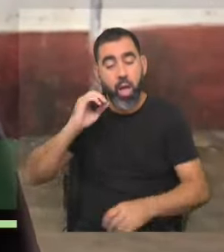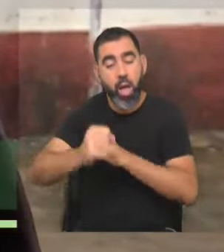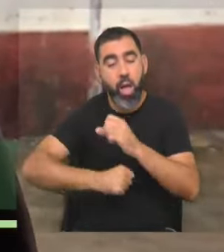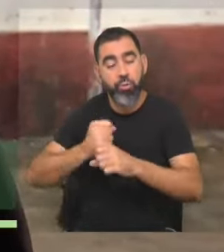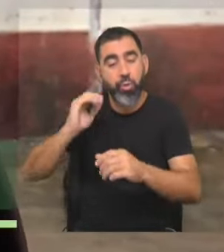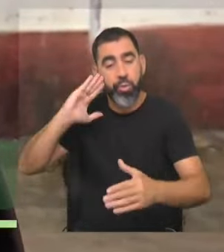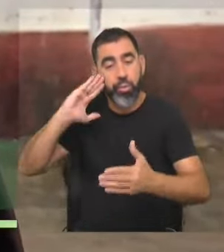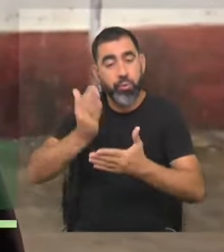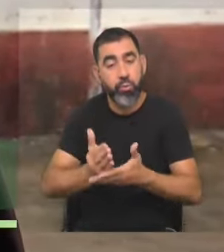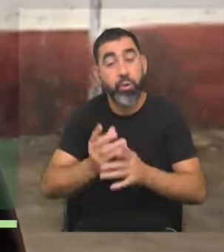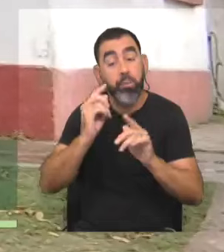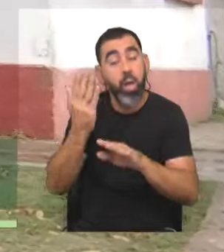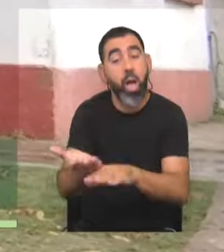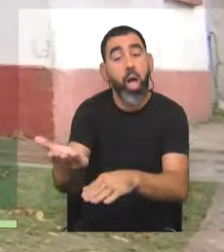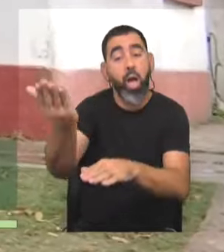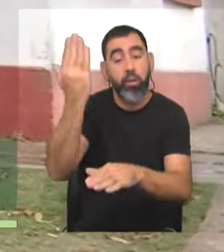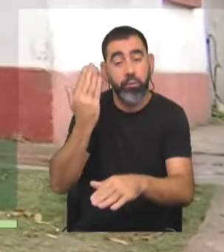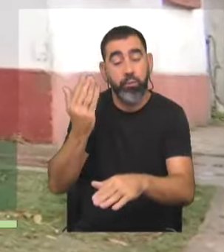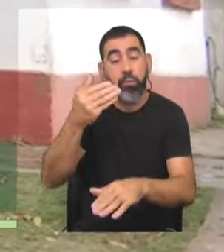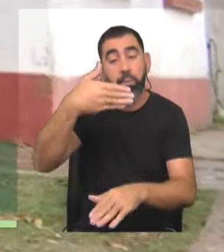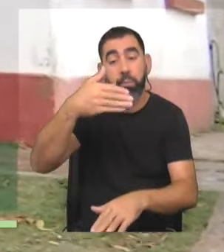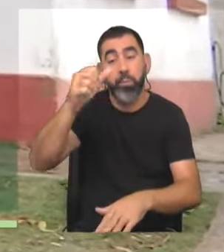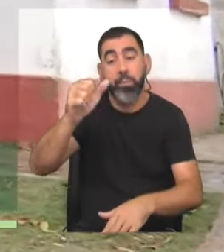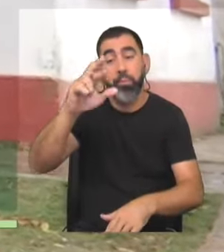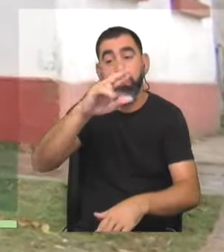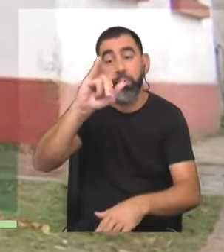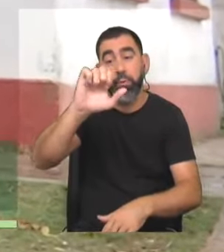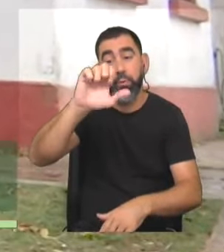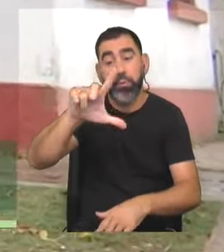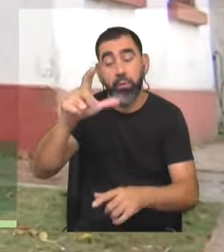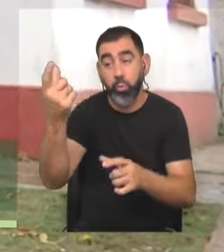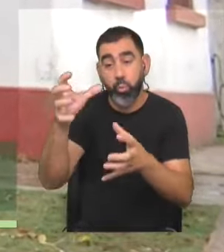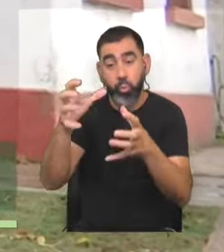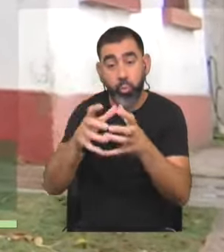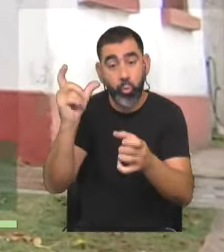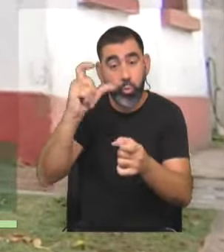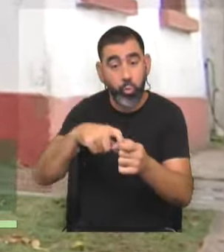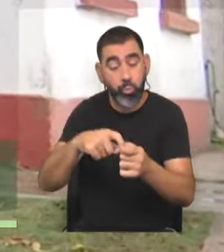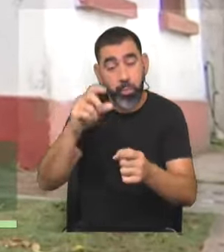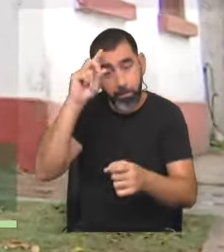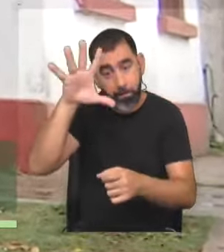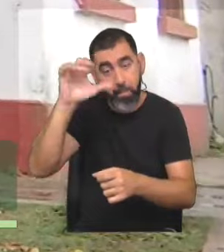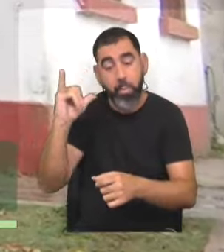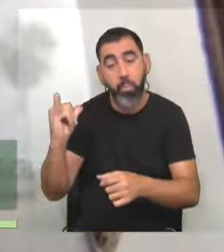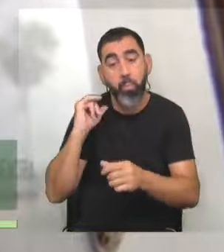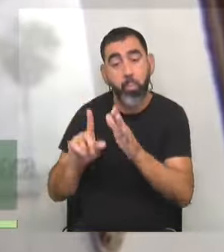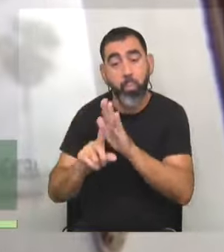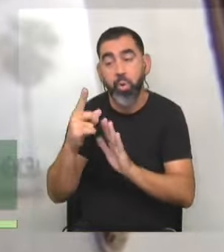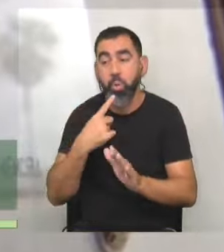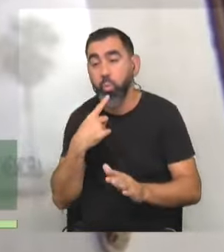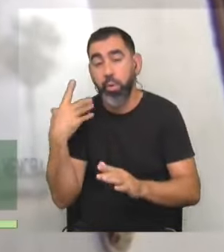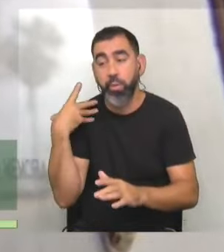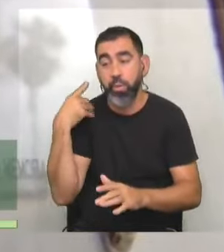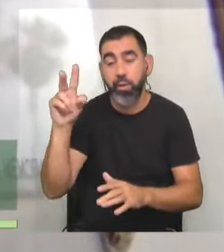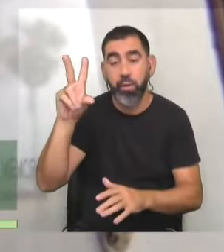dictadura y antes de eso Joaquín berriel uno de los integrantes del colectivo Memorias de malvín Norte cuestionó que el director